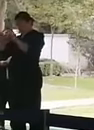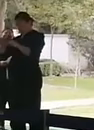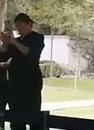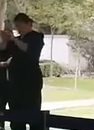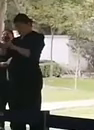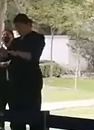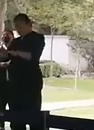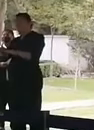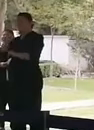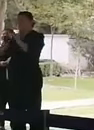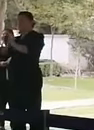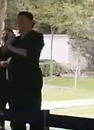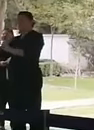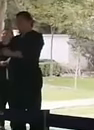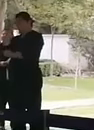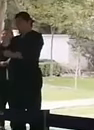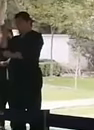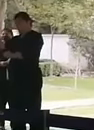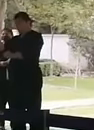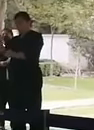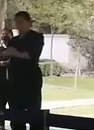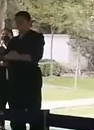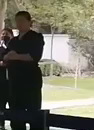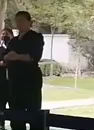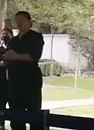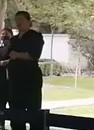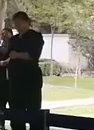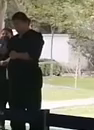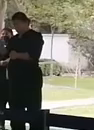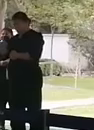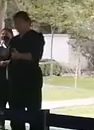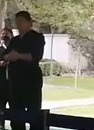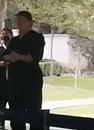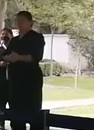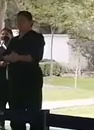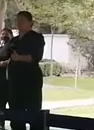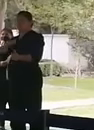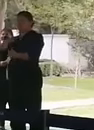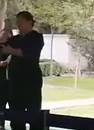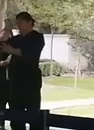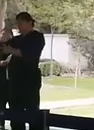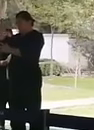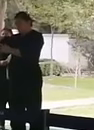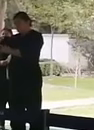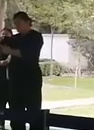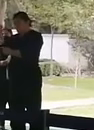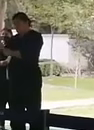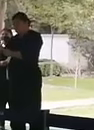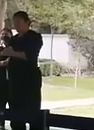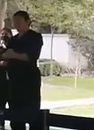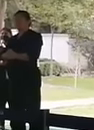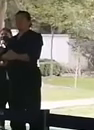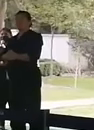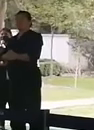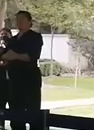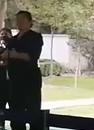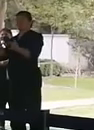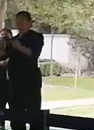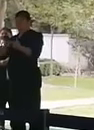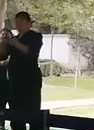internacional y durable. Y a base de eso está este concepto que la economía